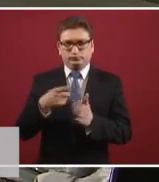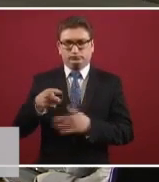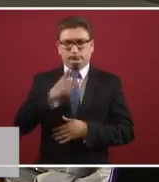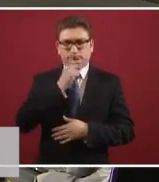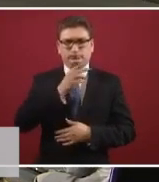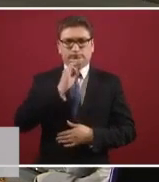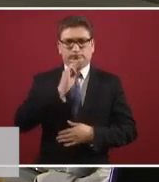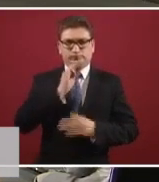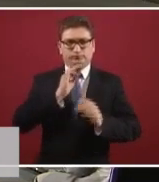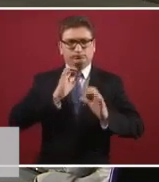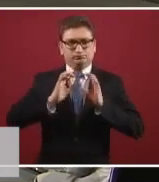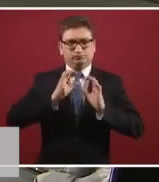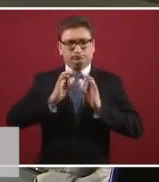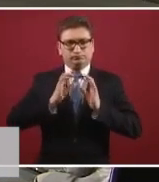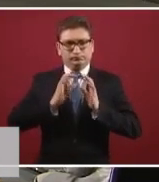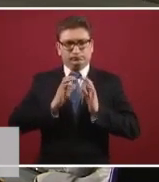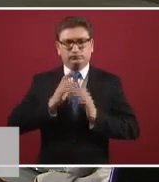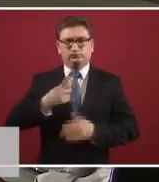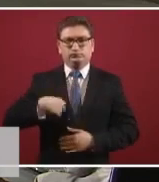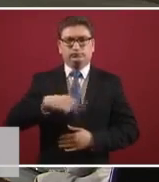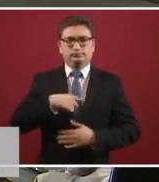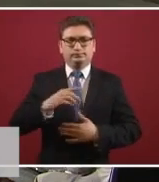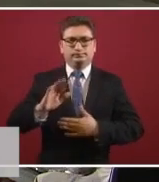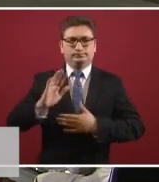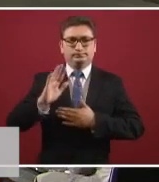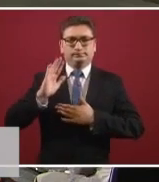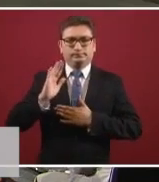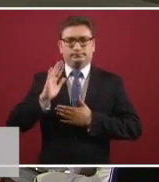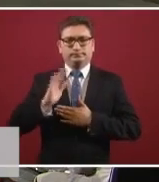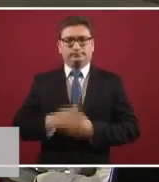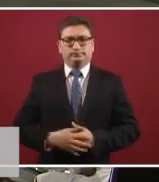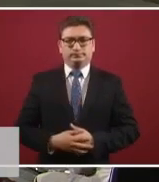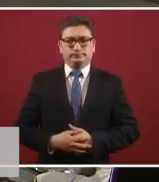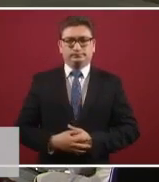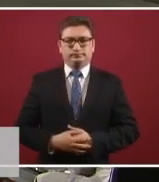No hay impunidad y se trabaja para procurar justicia.